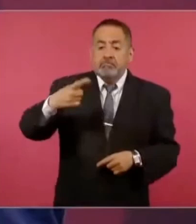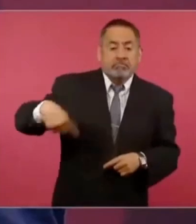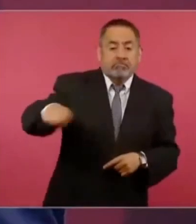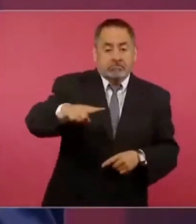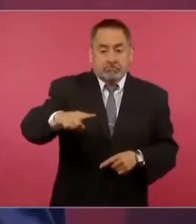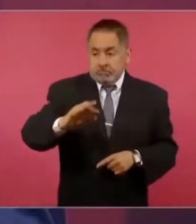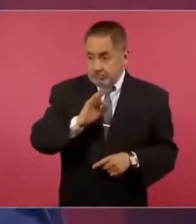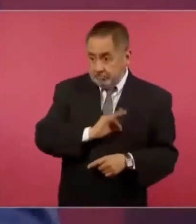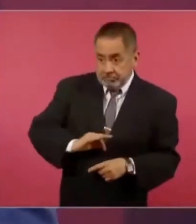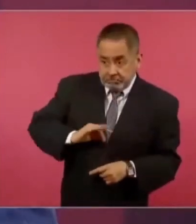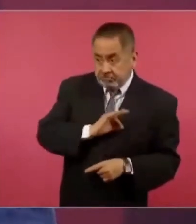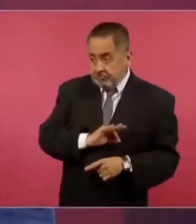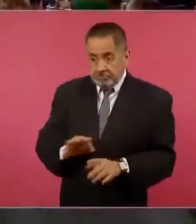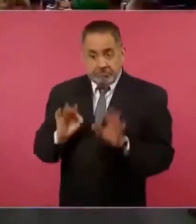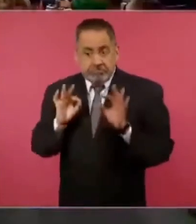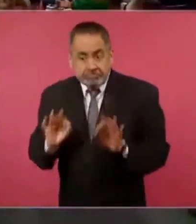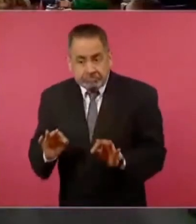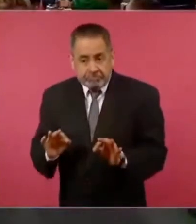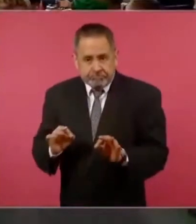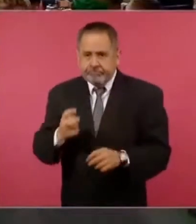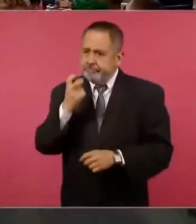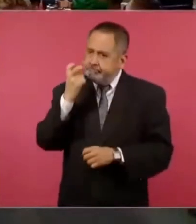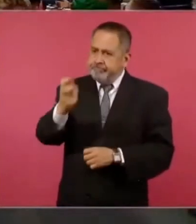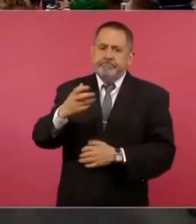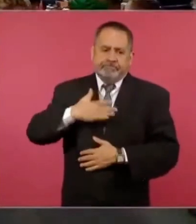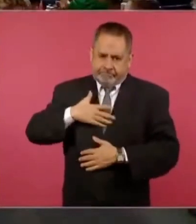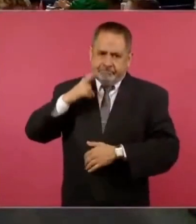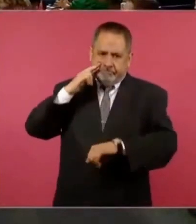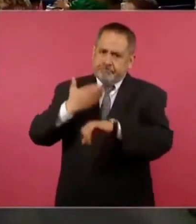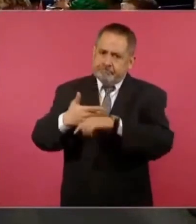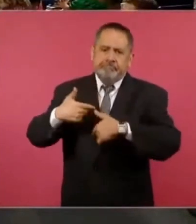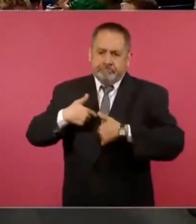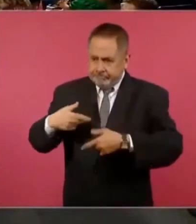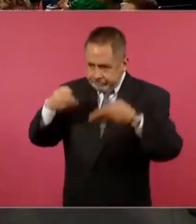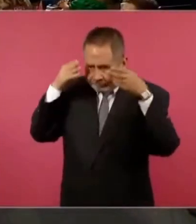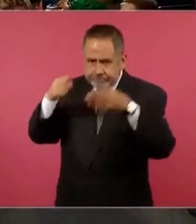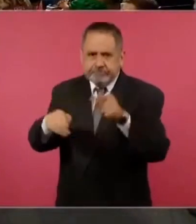del pueblo. Adelante.